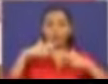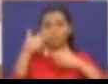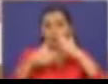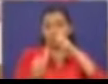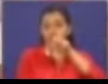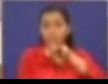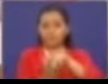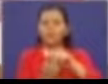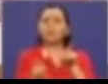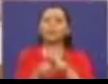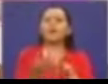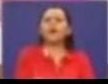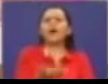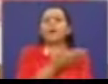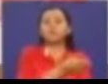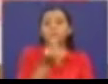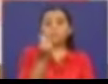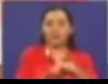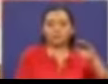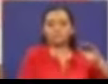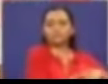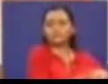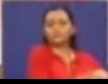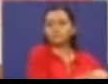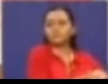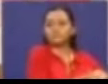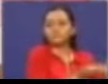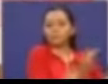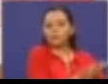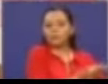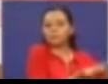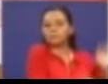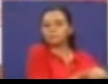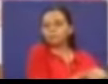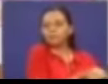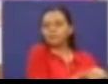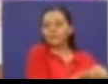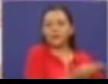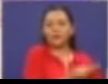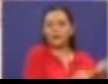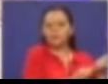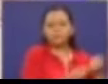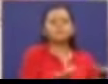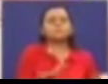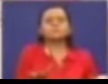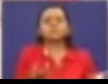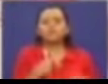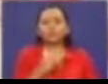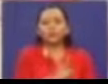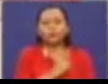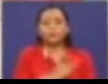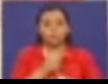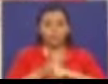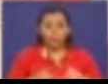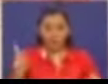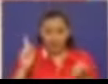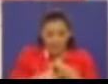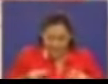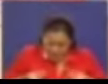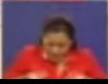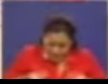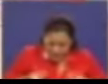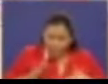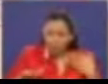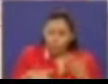No es como antes. Mete la plata bajo el colchón y ten inutilizados los recursos. Eso es ineficiencia social. Ahora utilizamos hasta el último